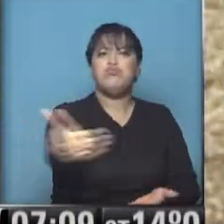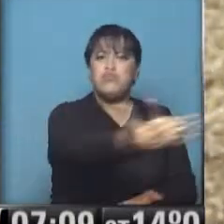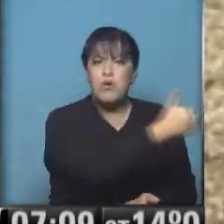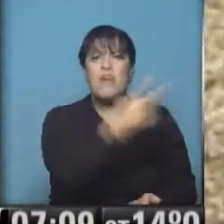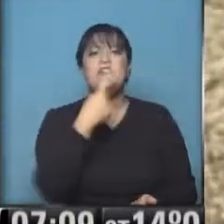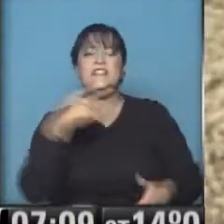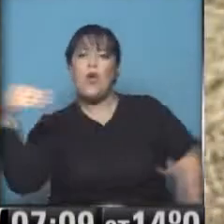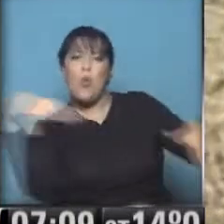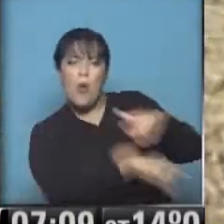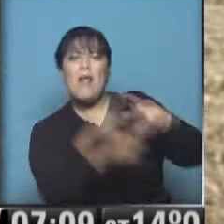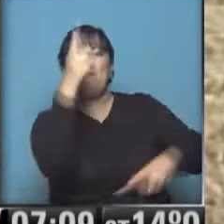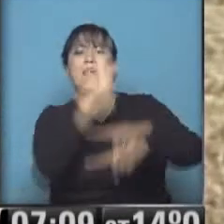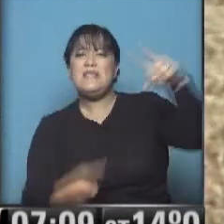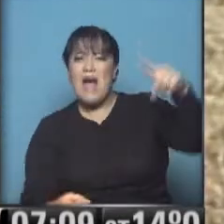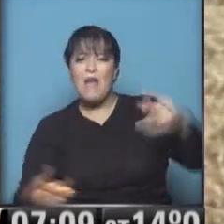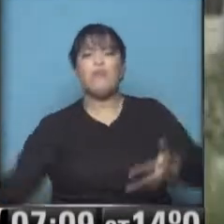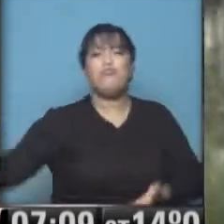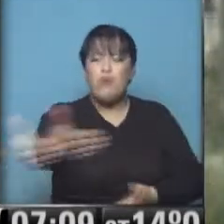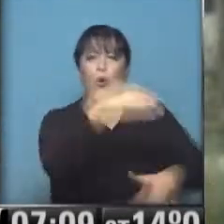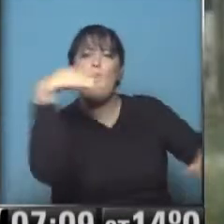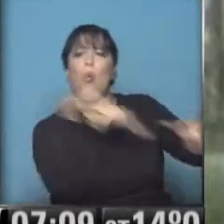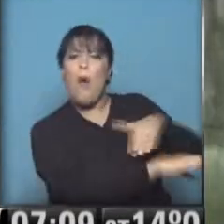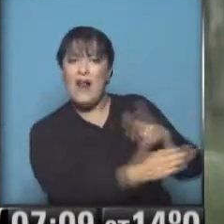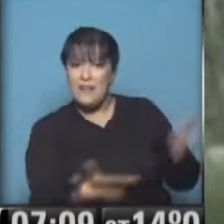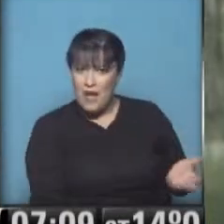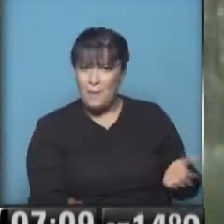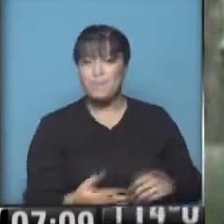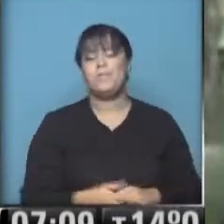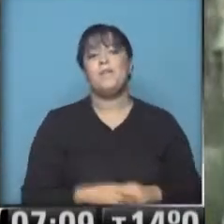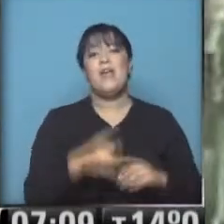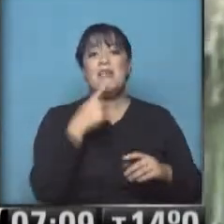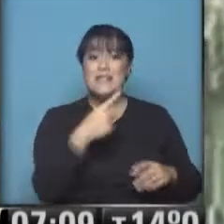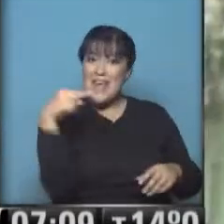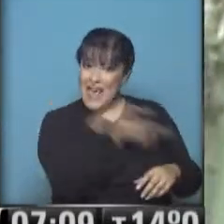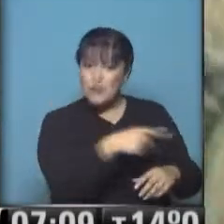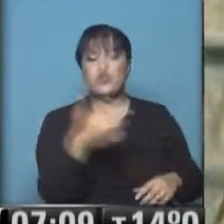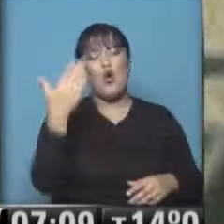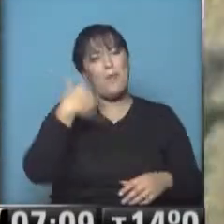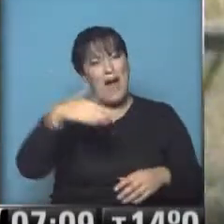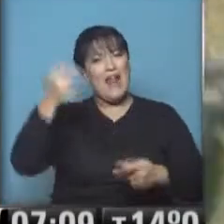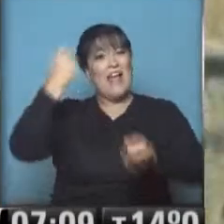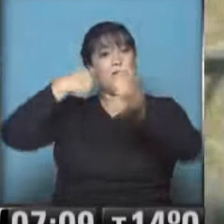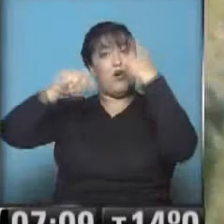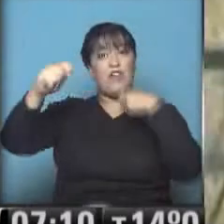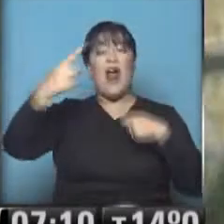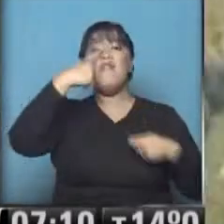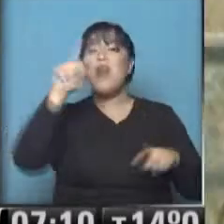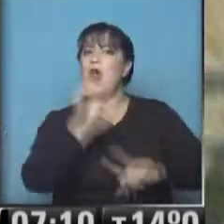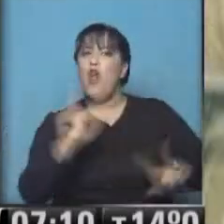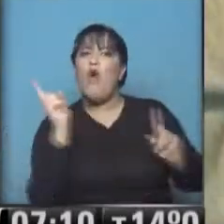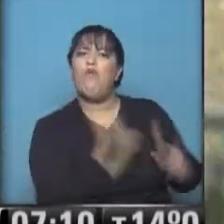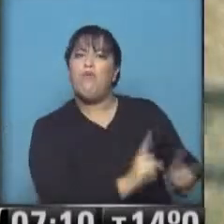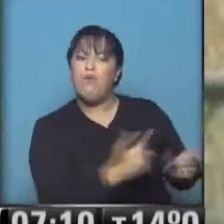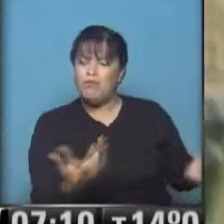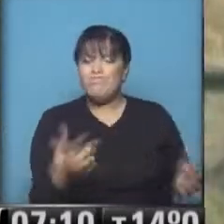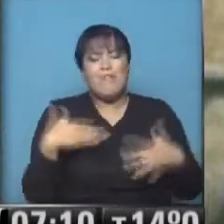unas 27 millones de toneladas, que tiene mayoritariamente destino de exportación. En coincidencia con la mayoría de los